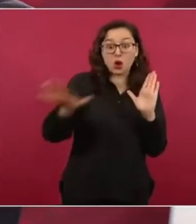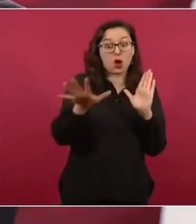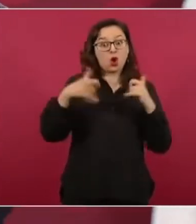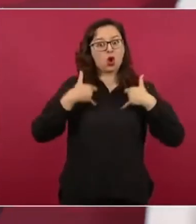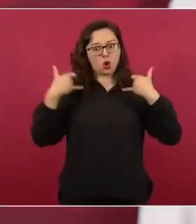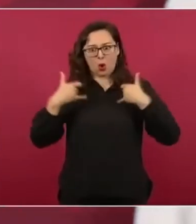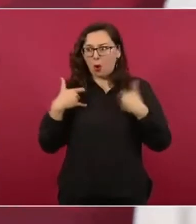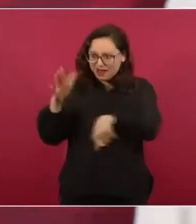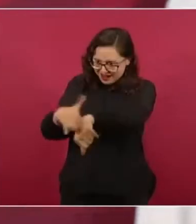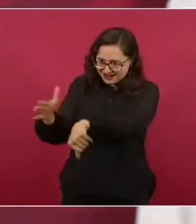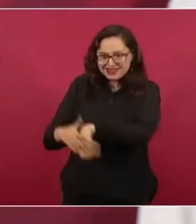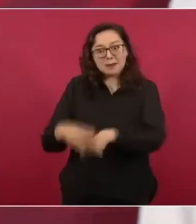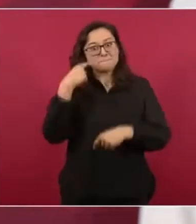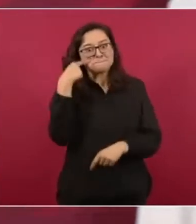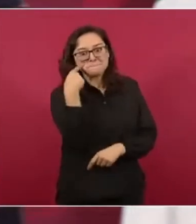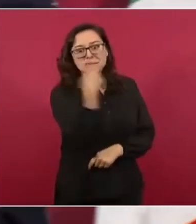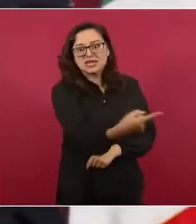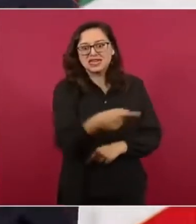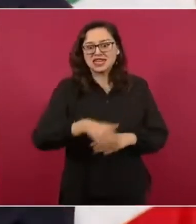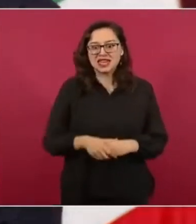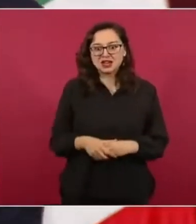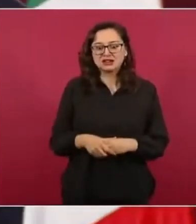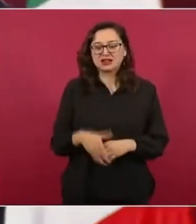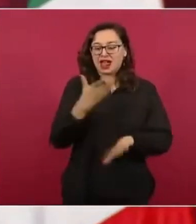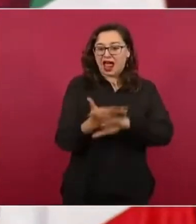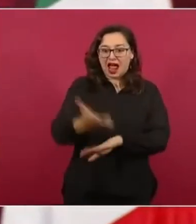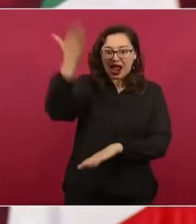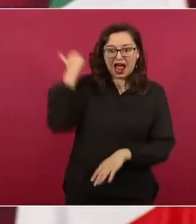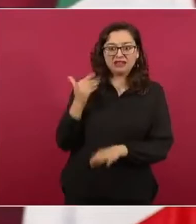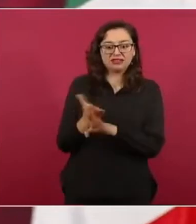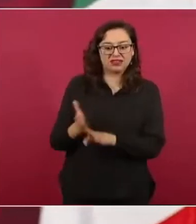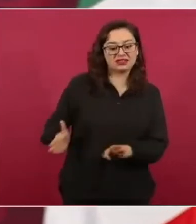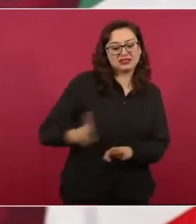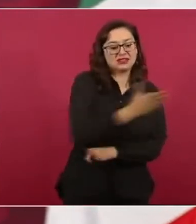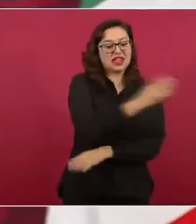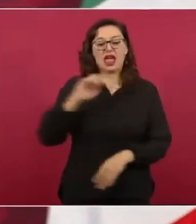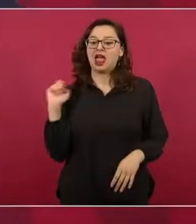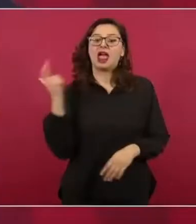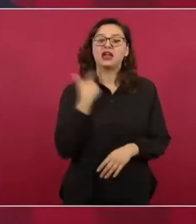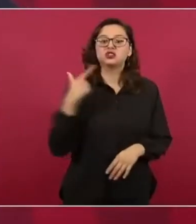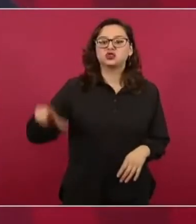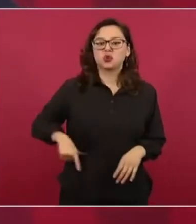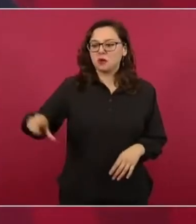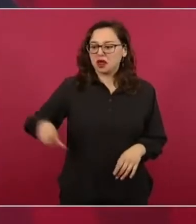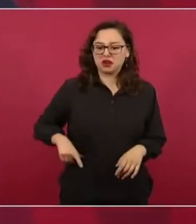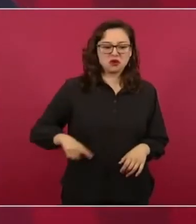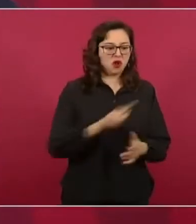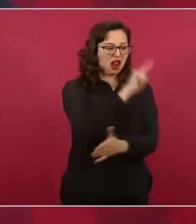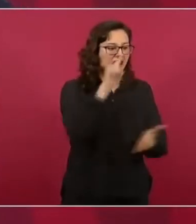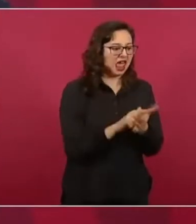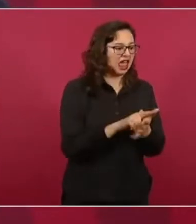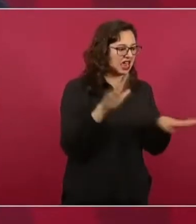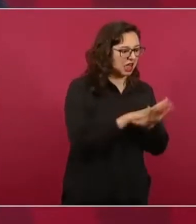utilizaban al poder legislativo para legalizar